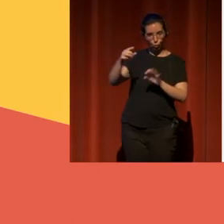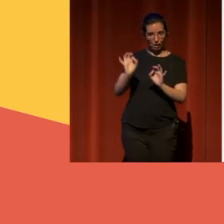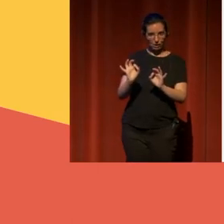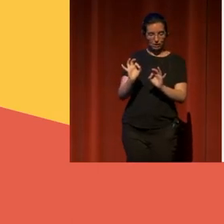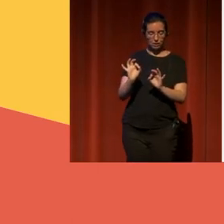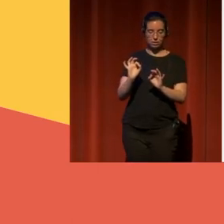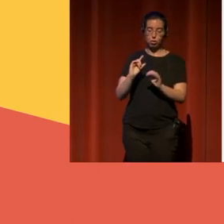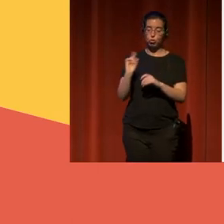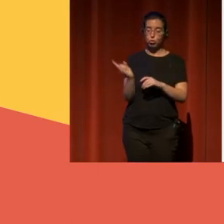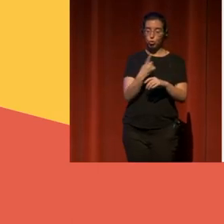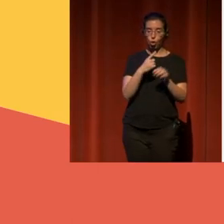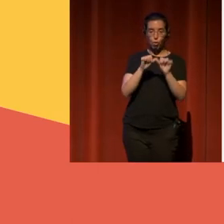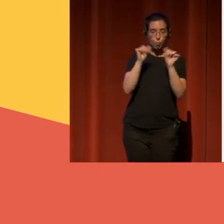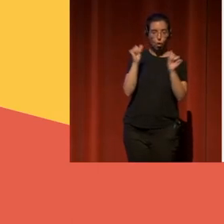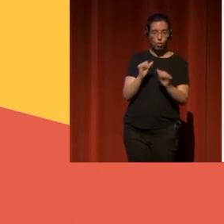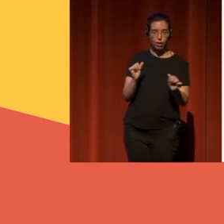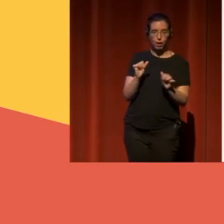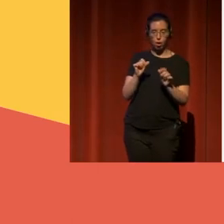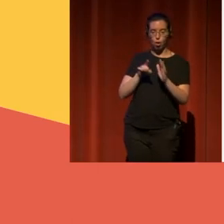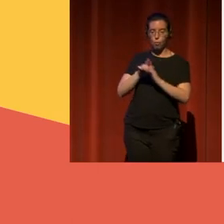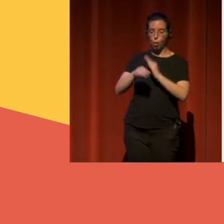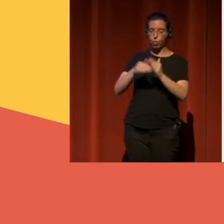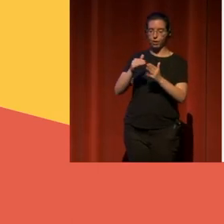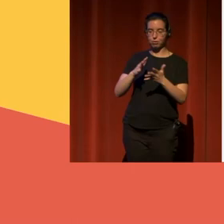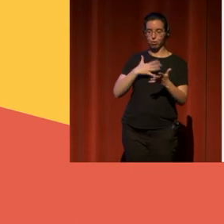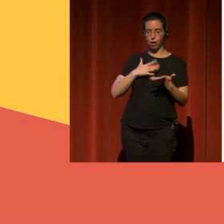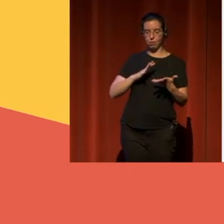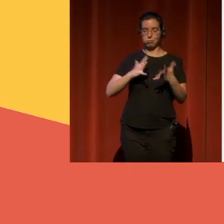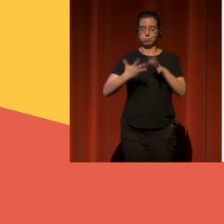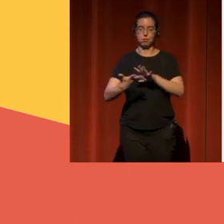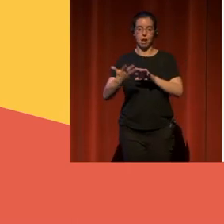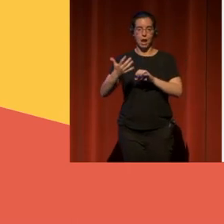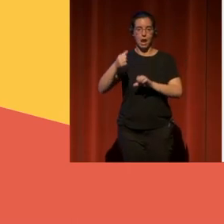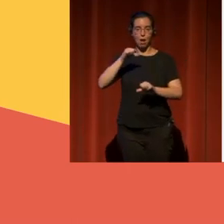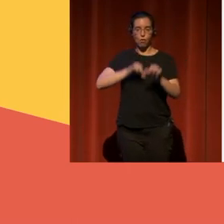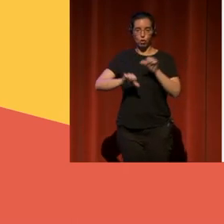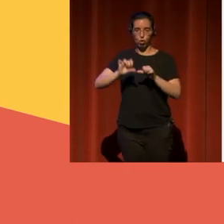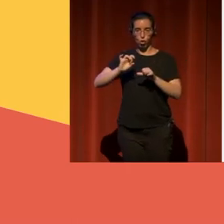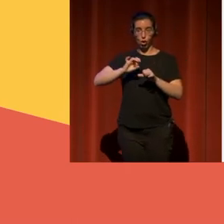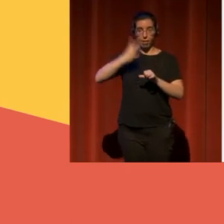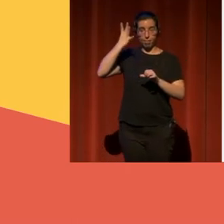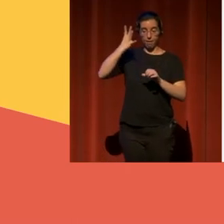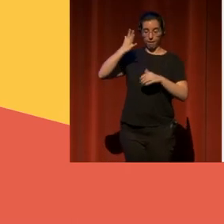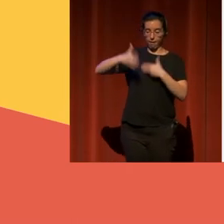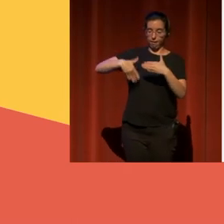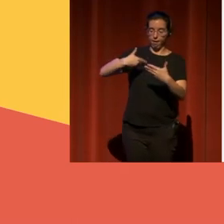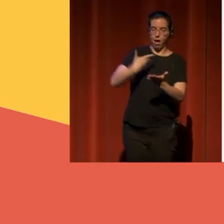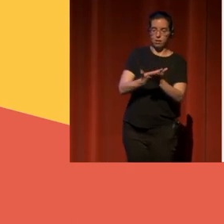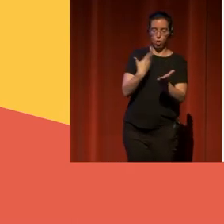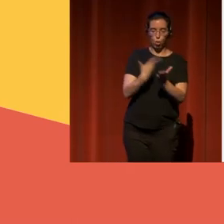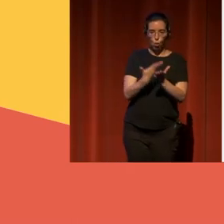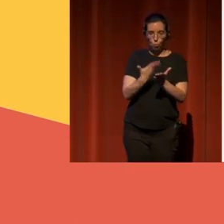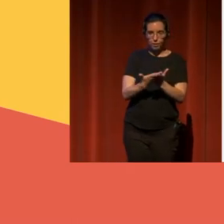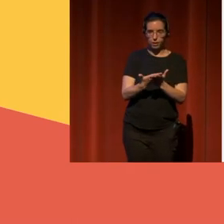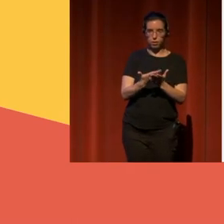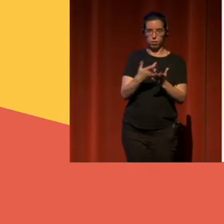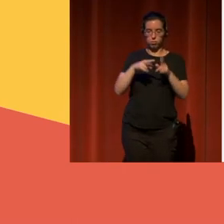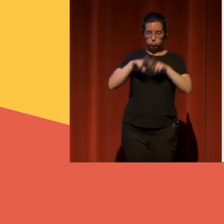que cubren el proceso completo de implantación de un laboratorio, desde la idea a la documentación y la evaluación.